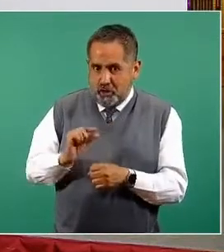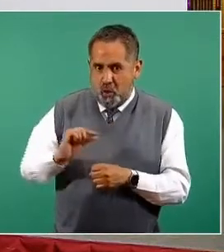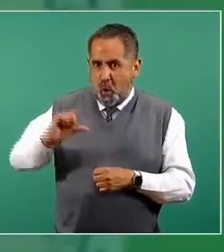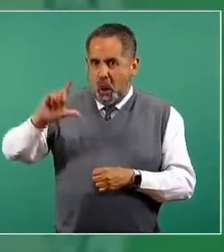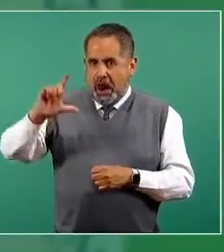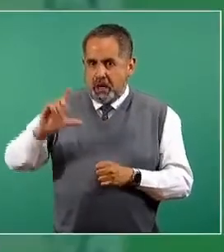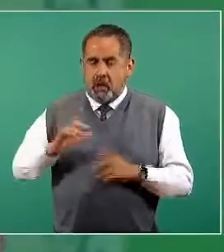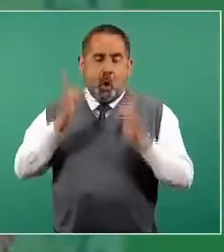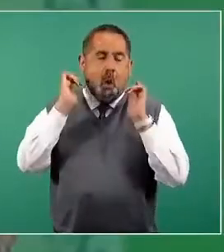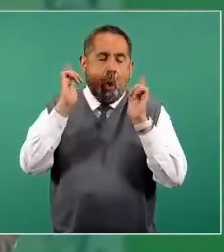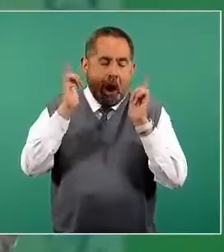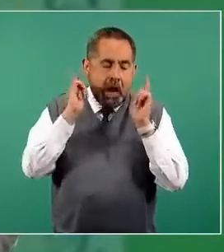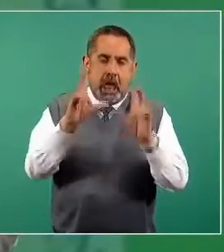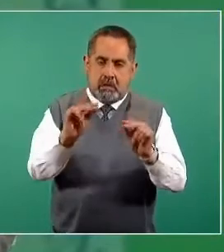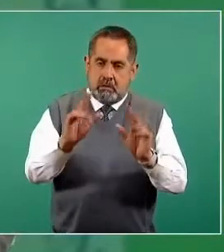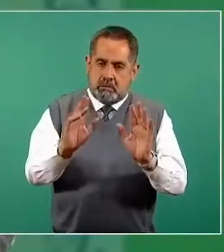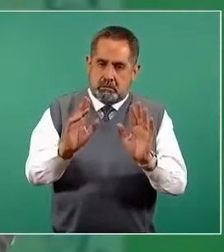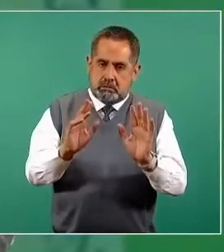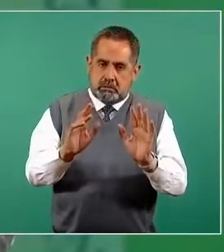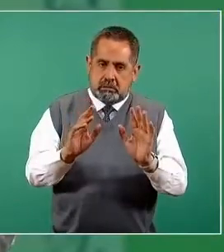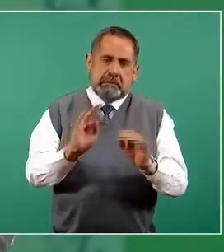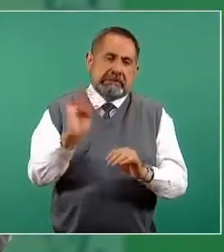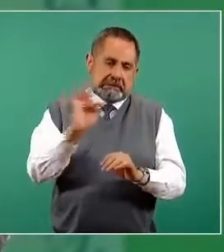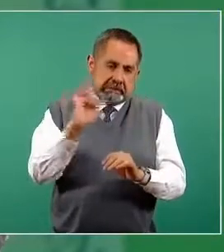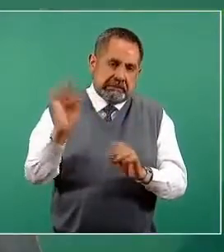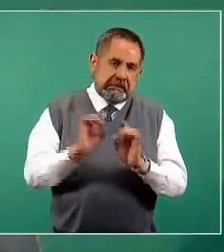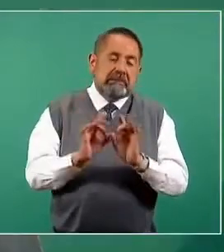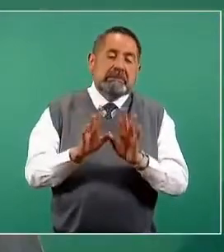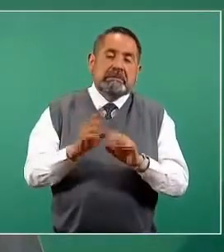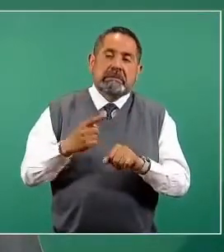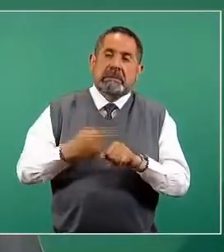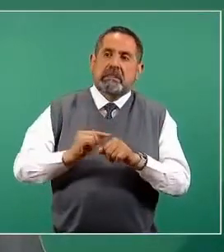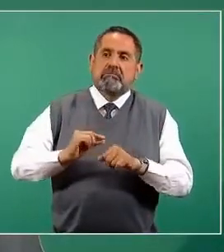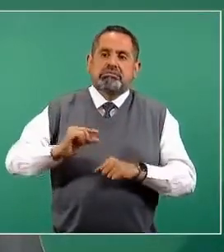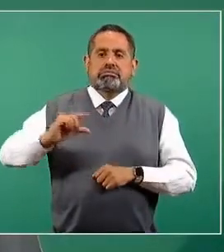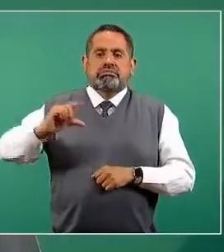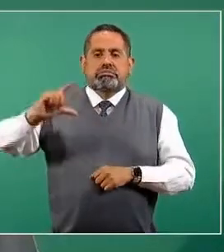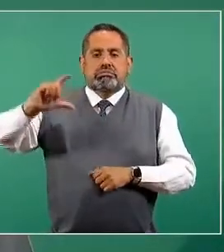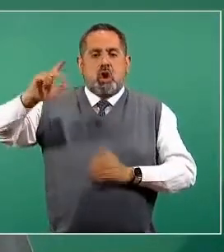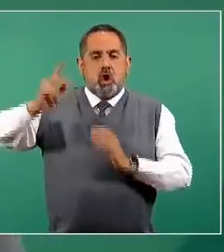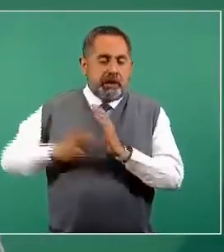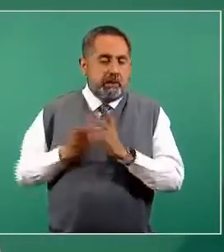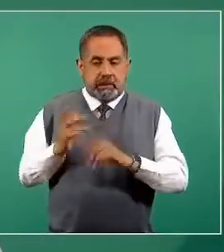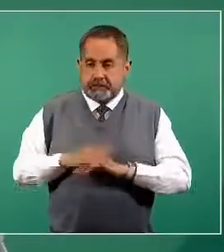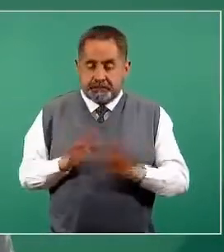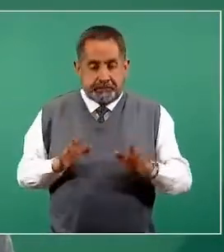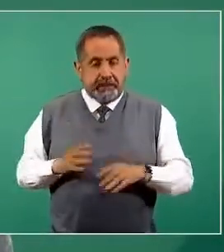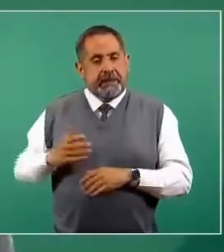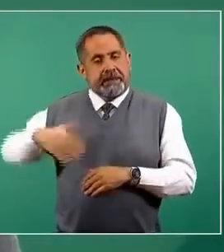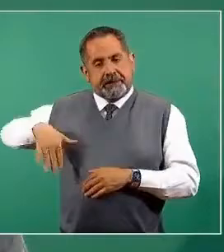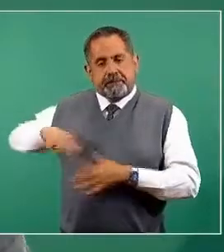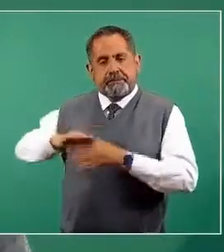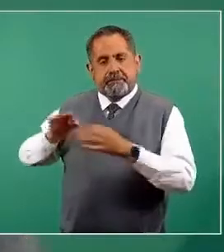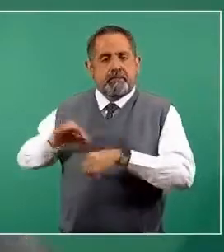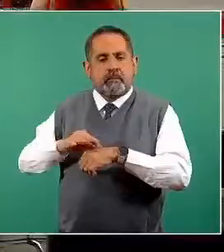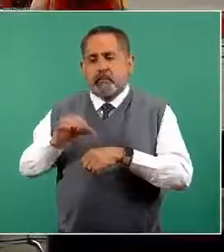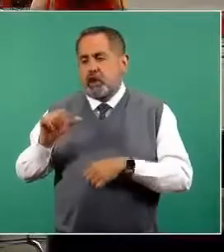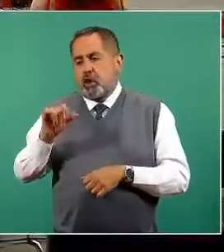desde luego ojalá que no lo sea, aunque pudiera serlo. Y el resto, excepto estos dos países, fue, como ya señala el doctor